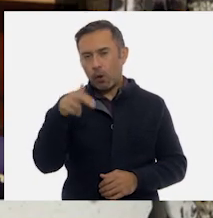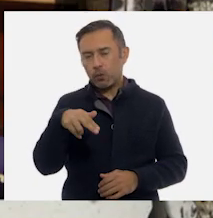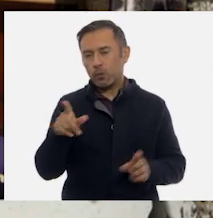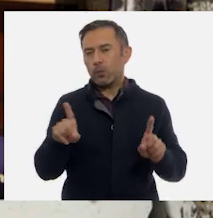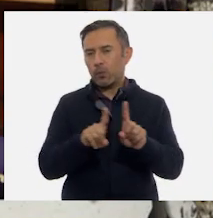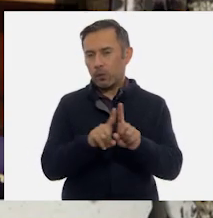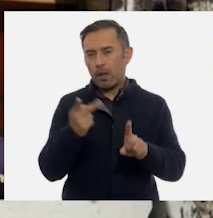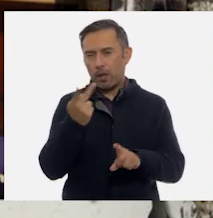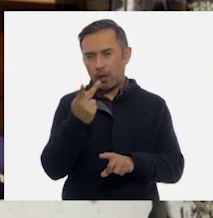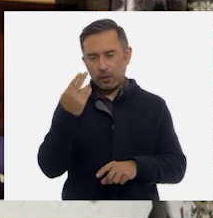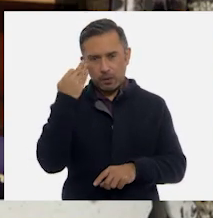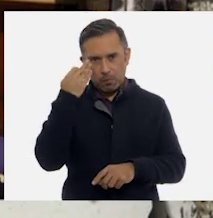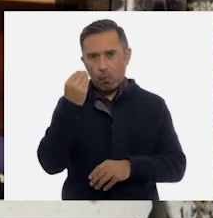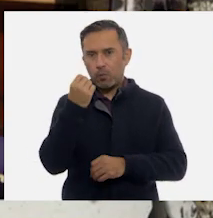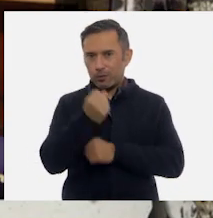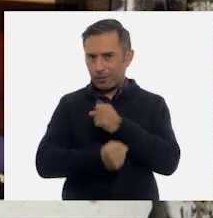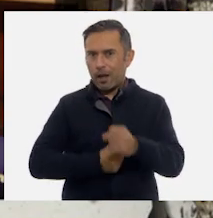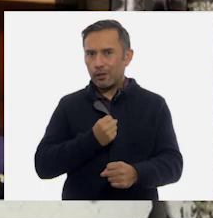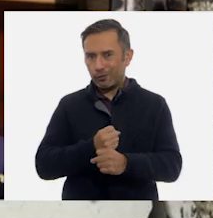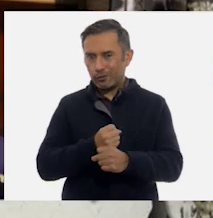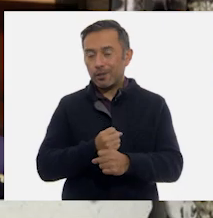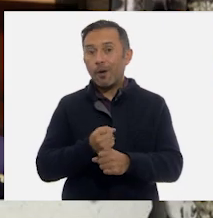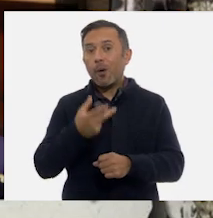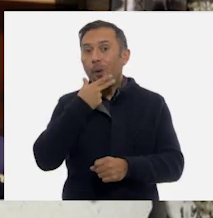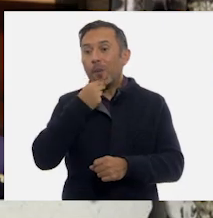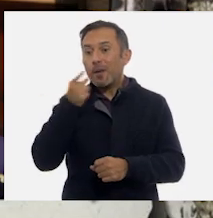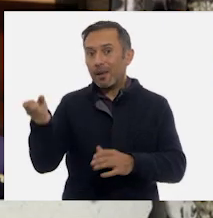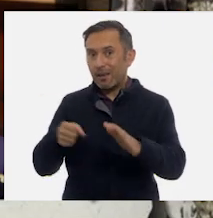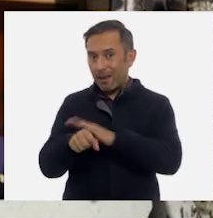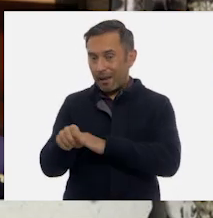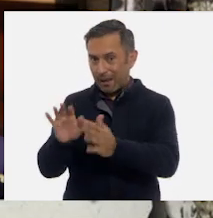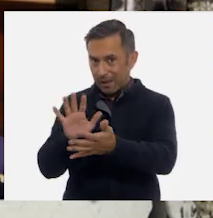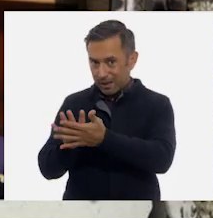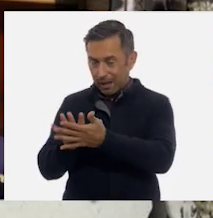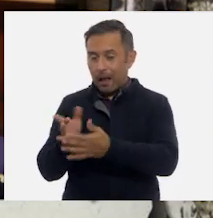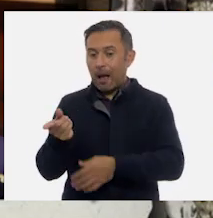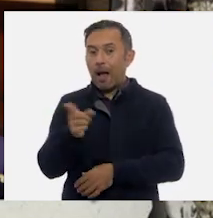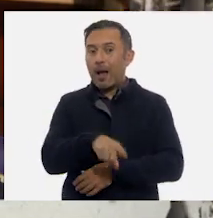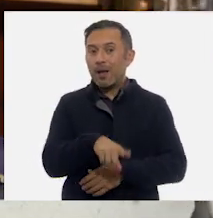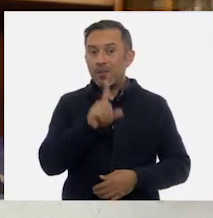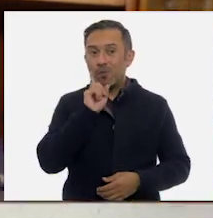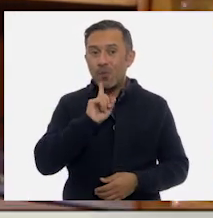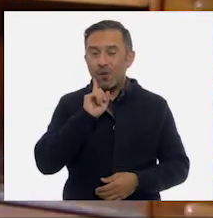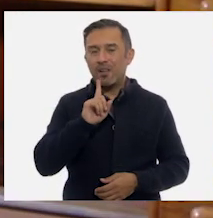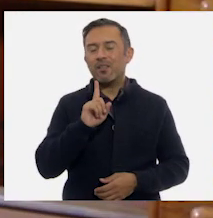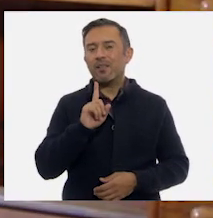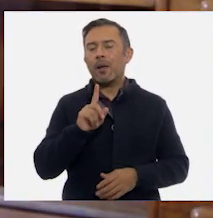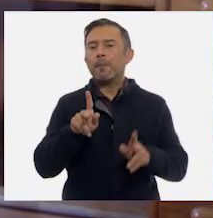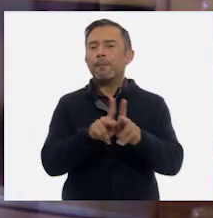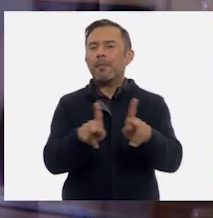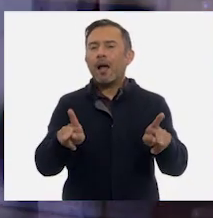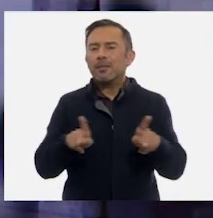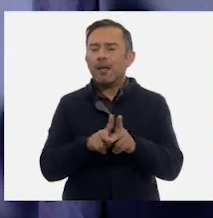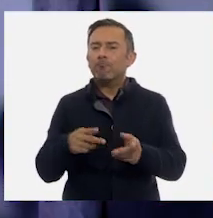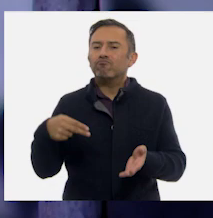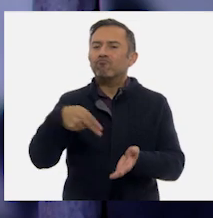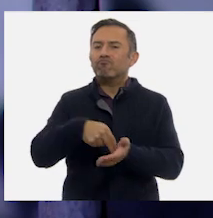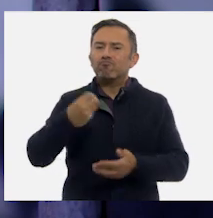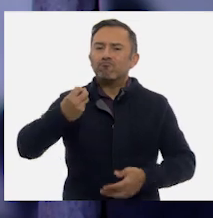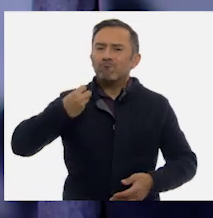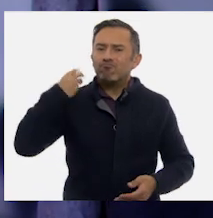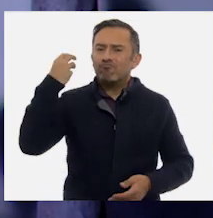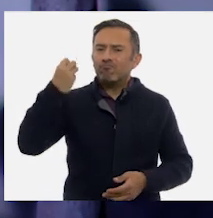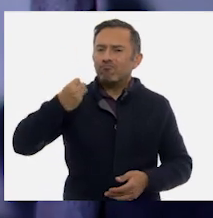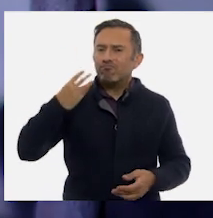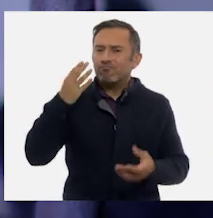y mientras él estaba en la cárcel, ella daba discursos en la placita. Cuando lo iban a ver,